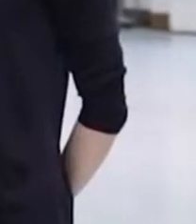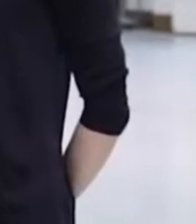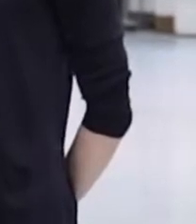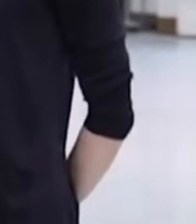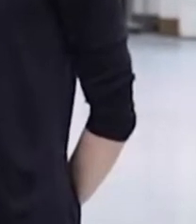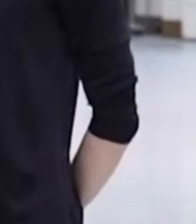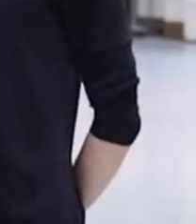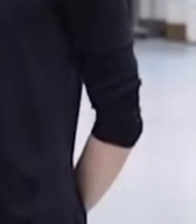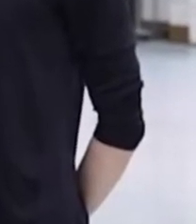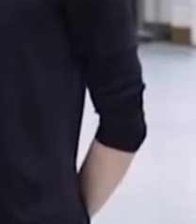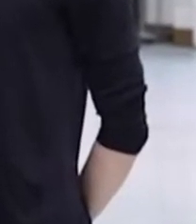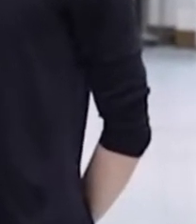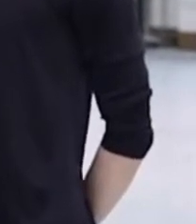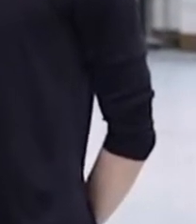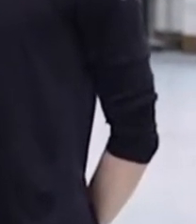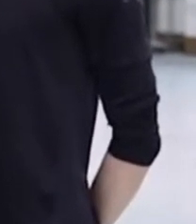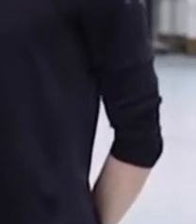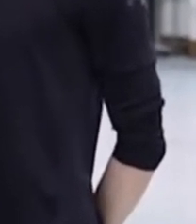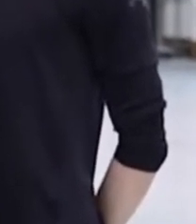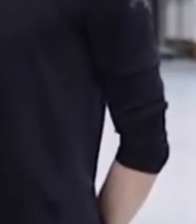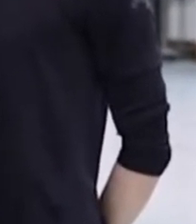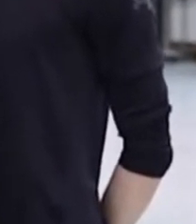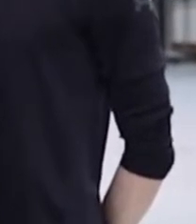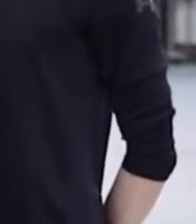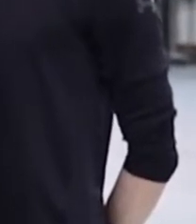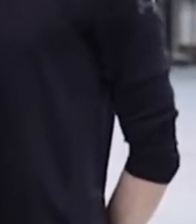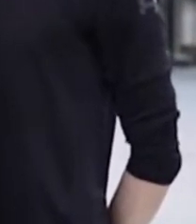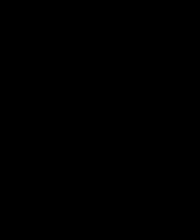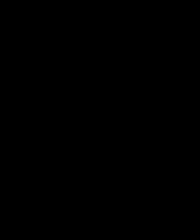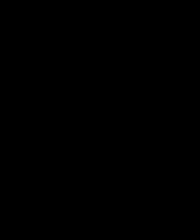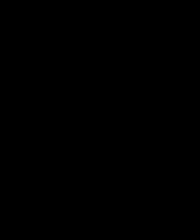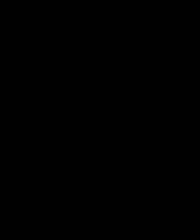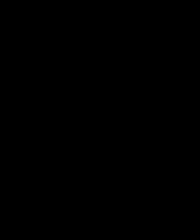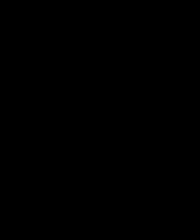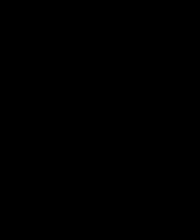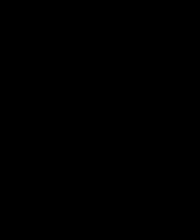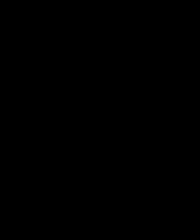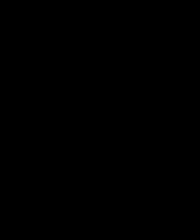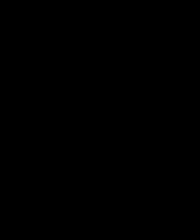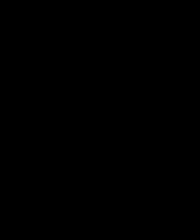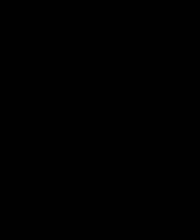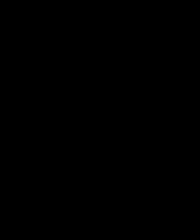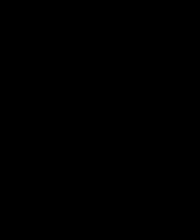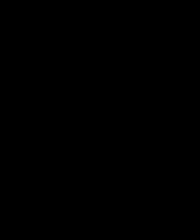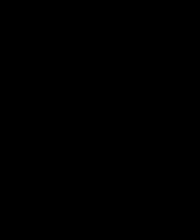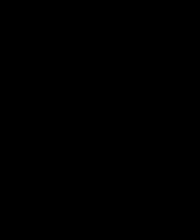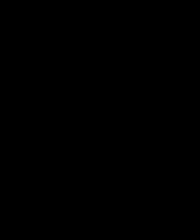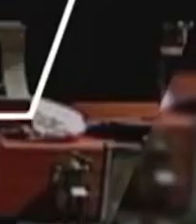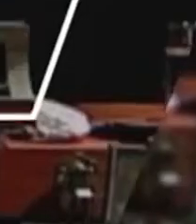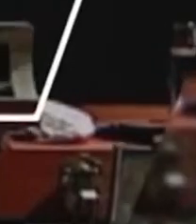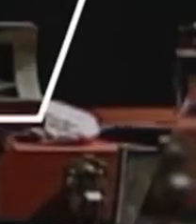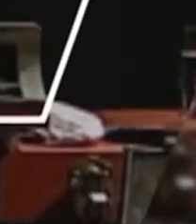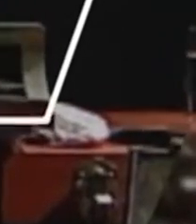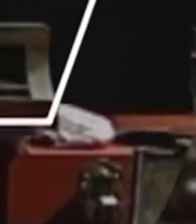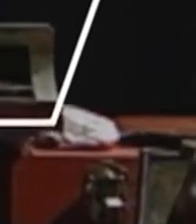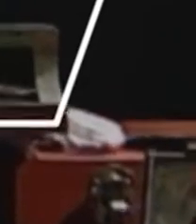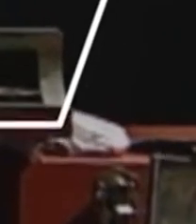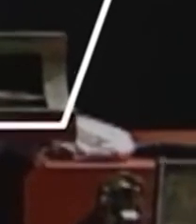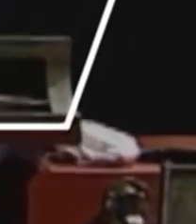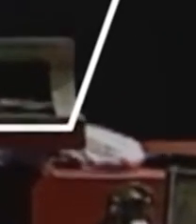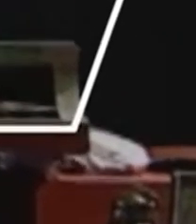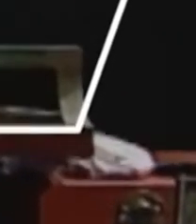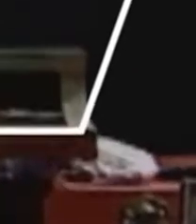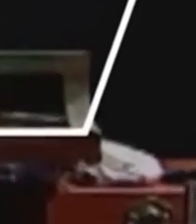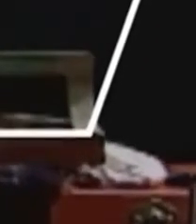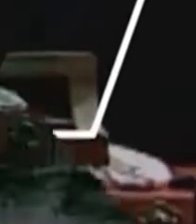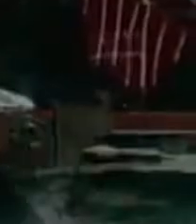enjoy a ballet performed by our Chinese dancers. En 13, Costa Rica Televisión.